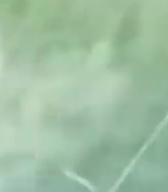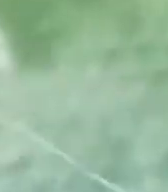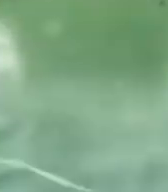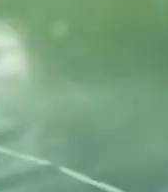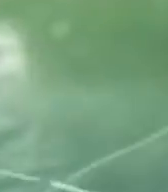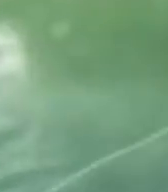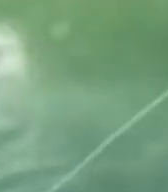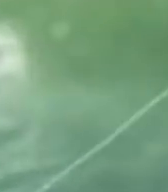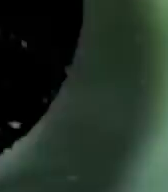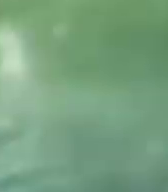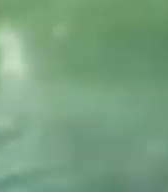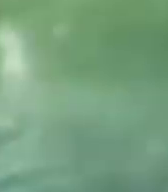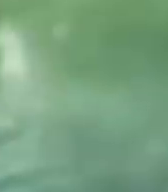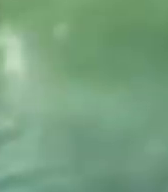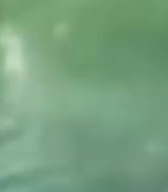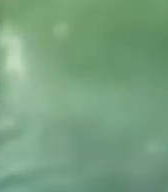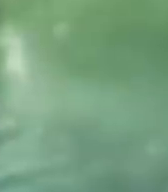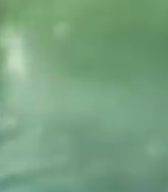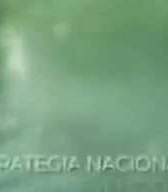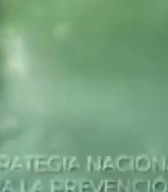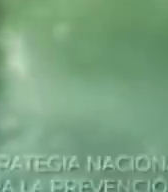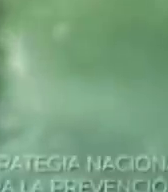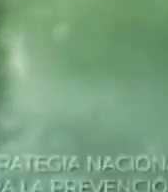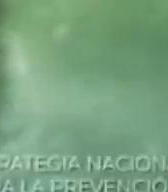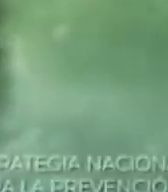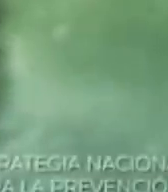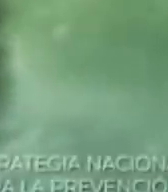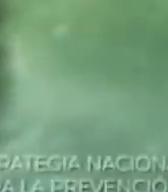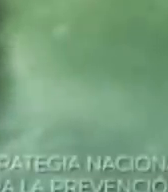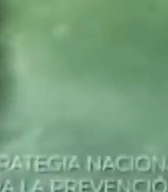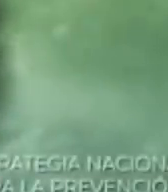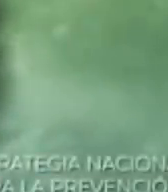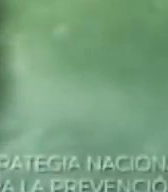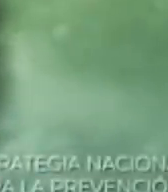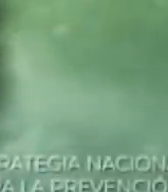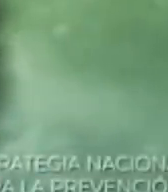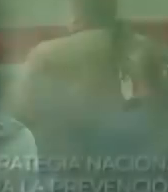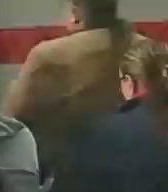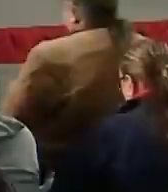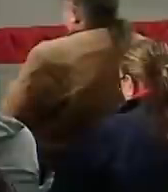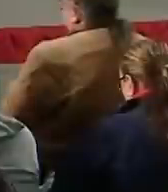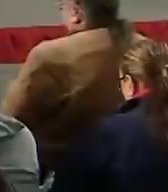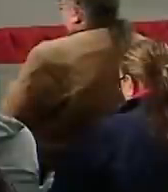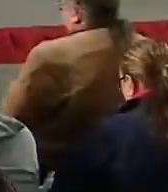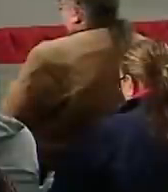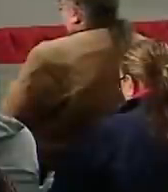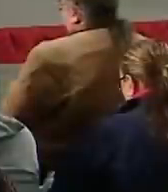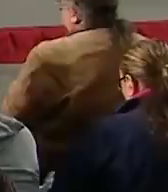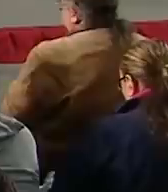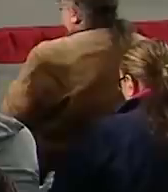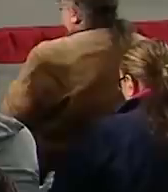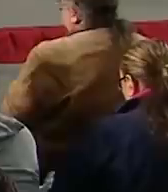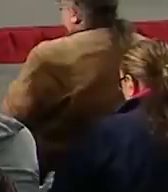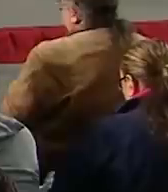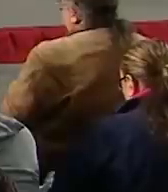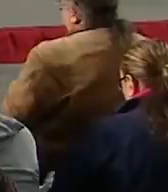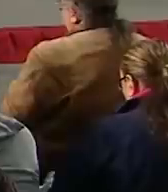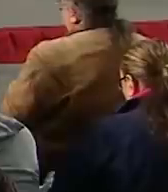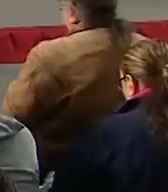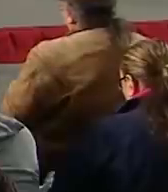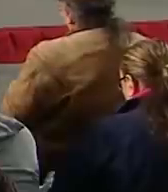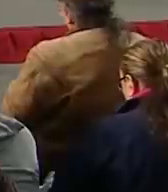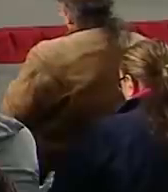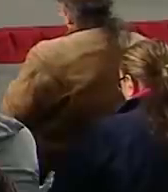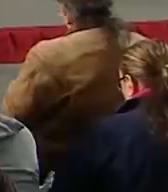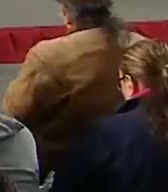En el mundo de las drogas no hay final feliz. Estrategia Nacional para la Prevención de las Adicciones. Este último material, y